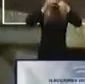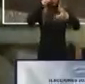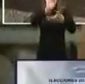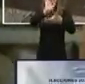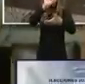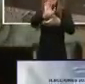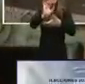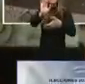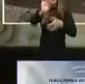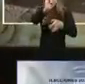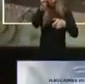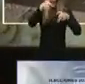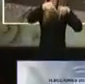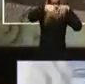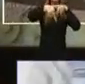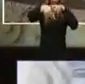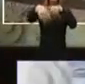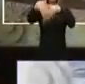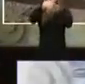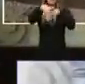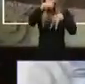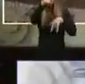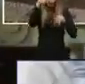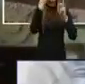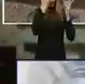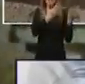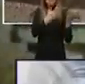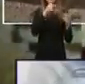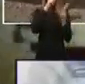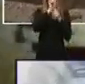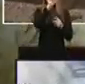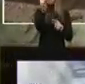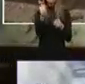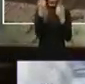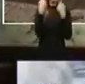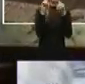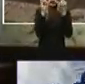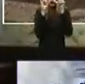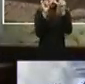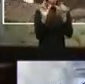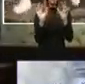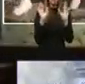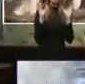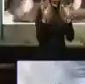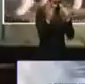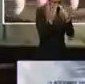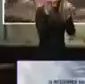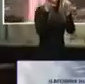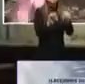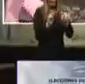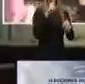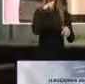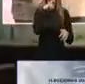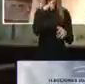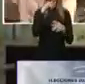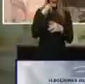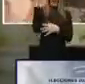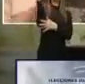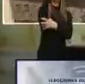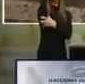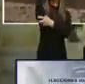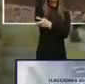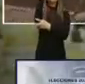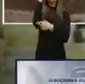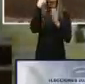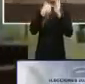la calle, como usted puede apreciar, y otros que siguen reunidos en la Plaza del Obelisco con sus banderas y dicen presente, porque